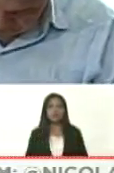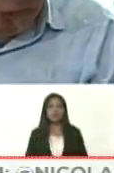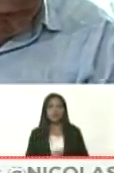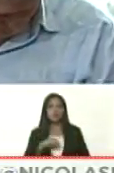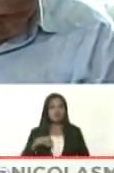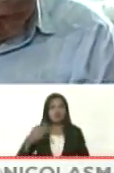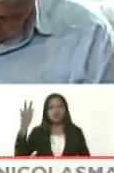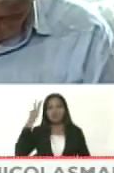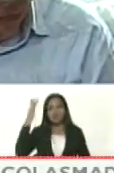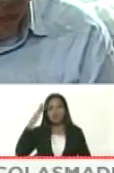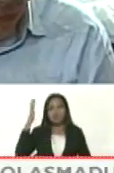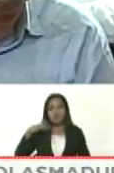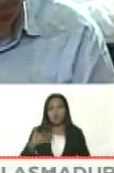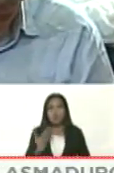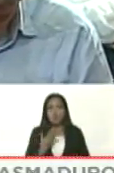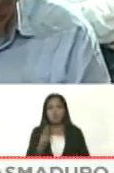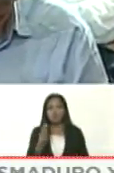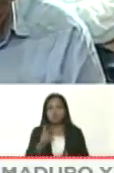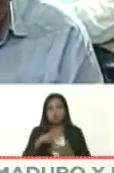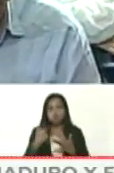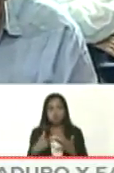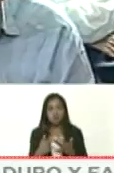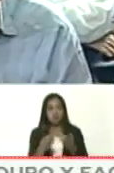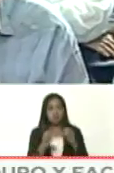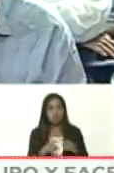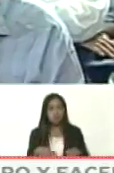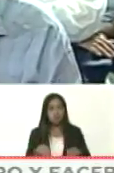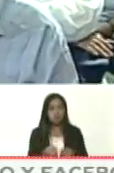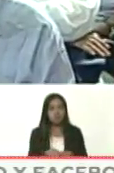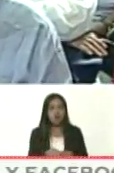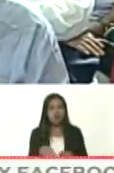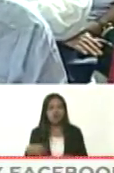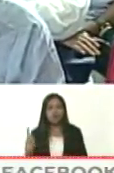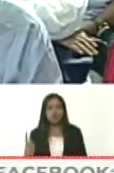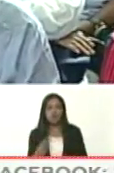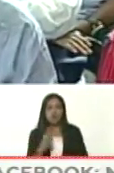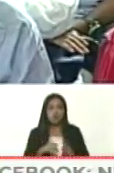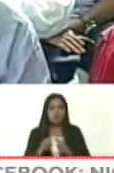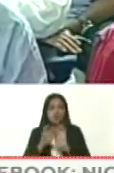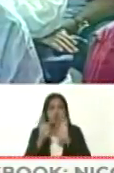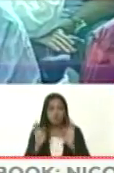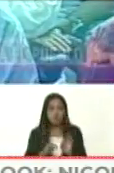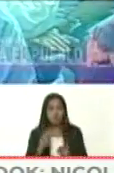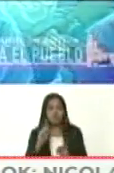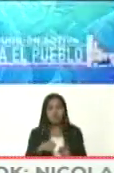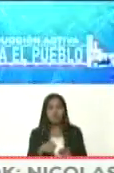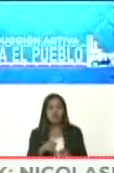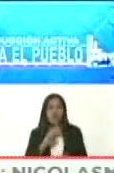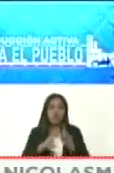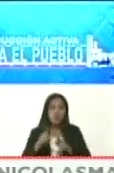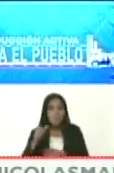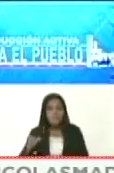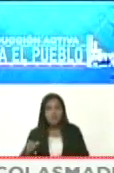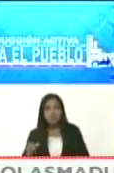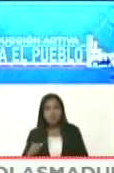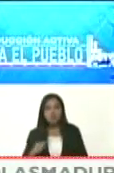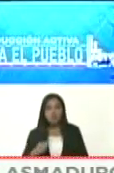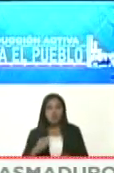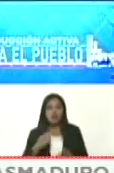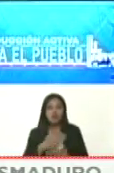sabemos está en muchos de esos desechos sólidos, y de alguna manera hay gente que se